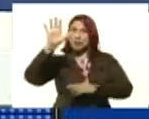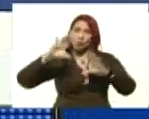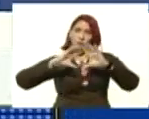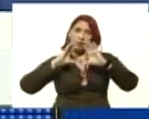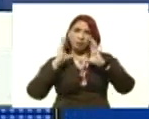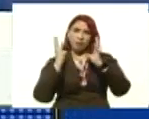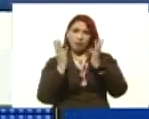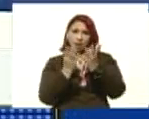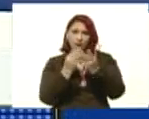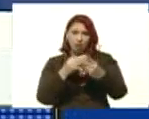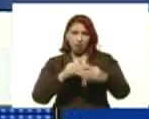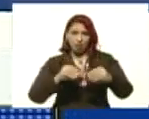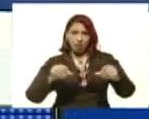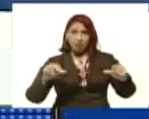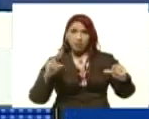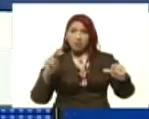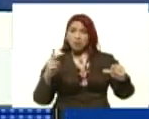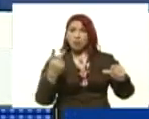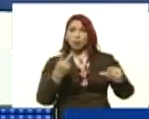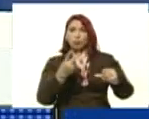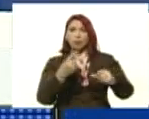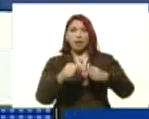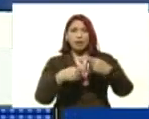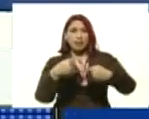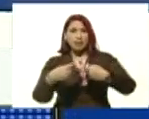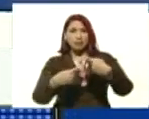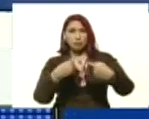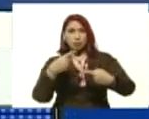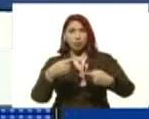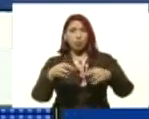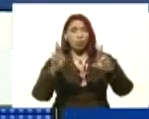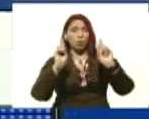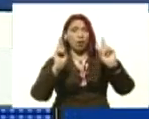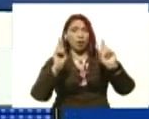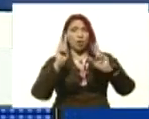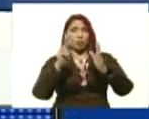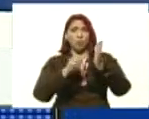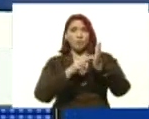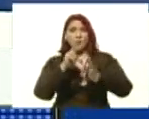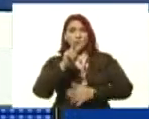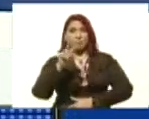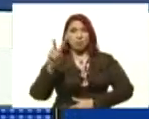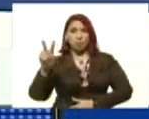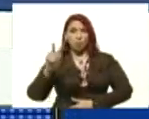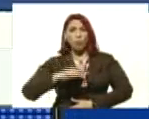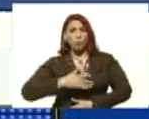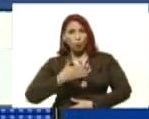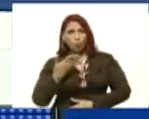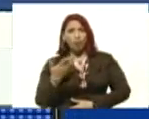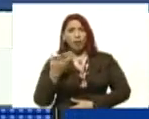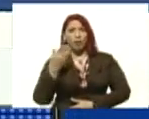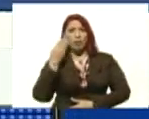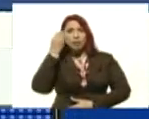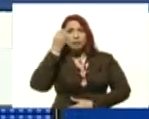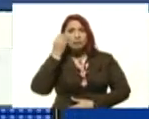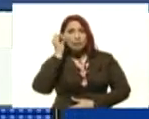generación, Dios mediante, ojalá en el 2022, ya podrá crear la